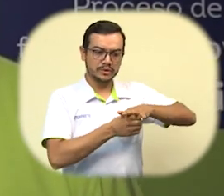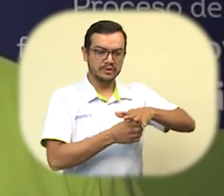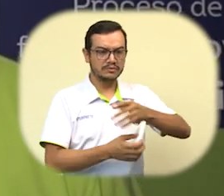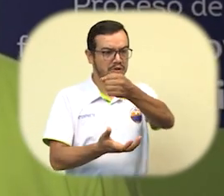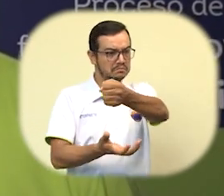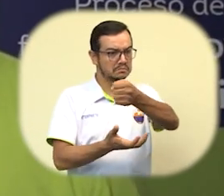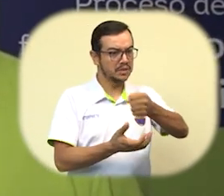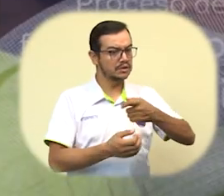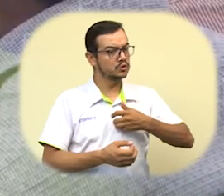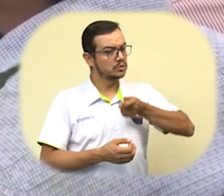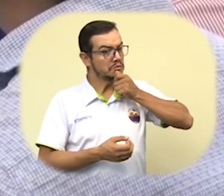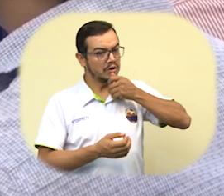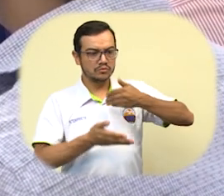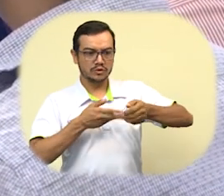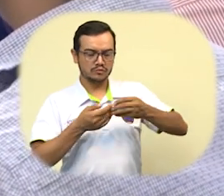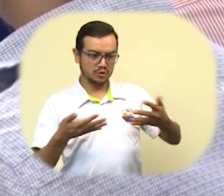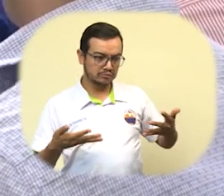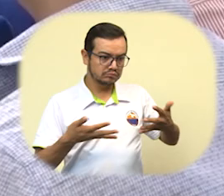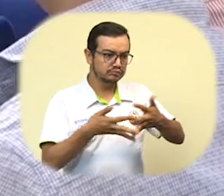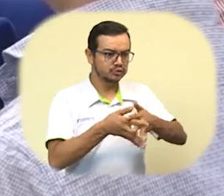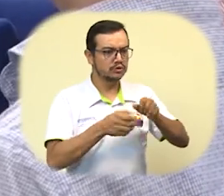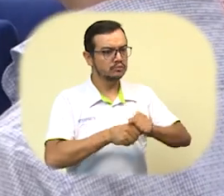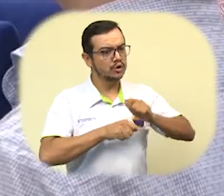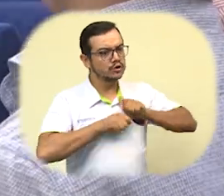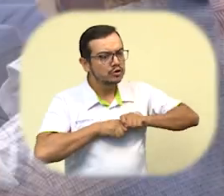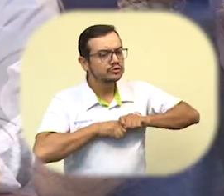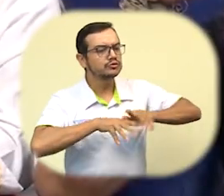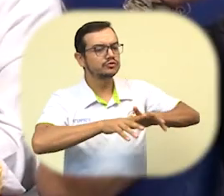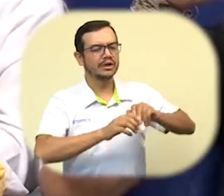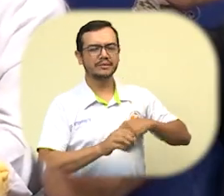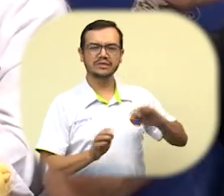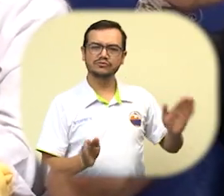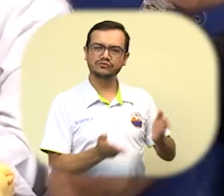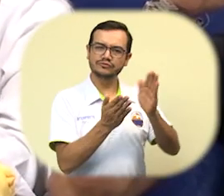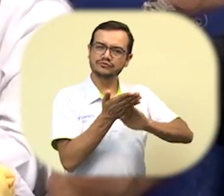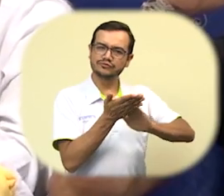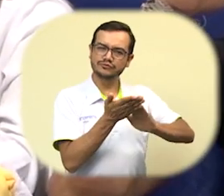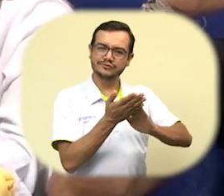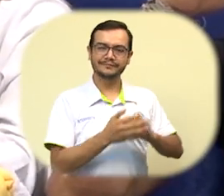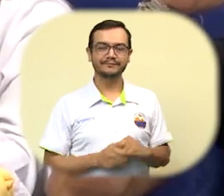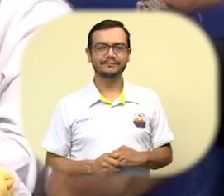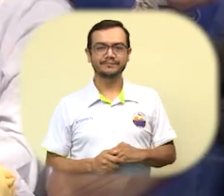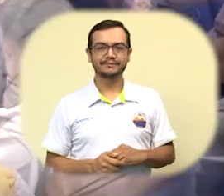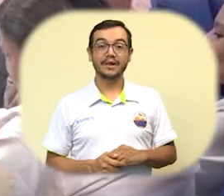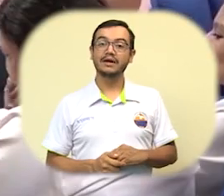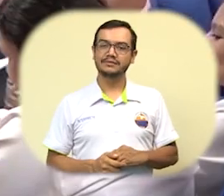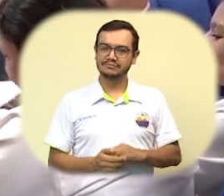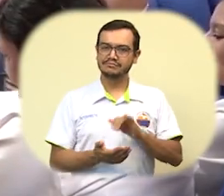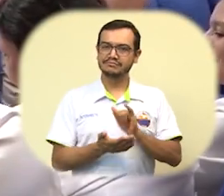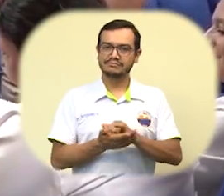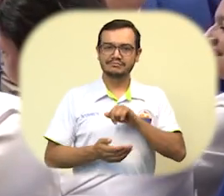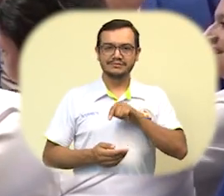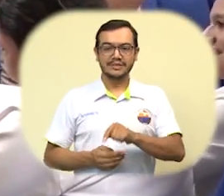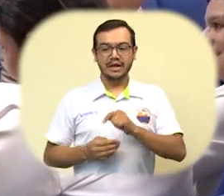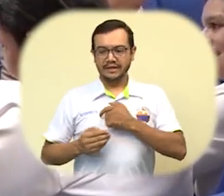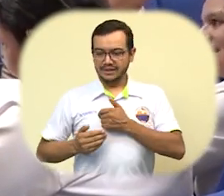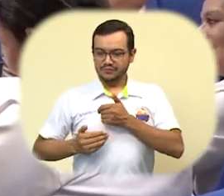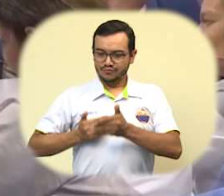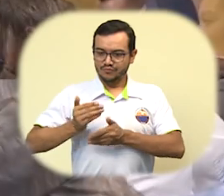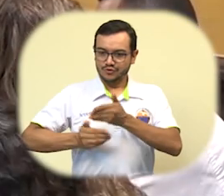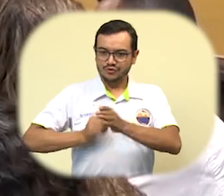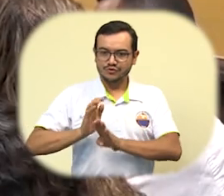unas metas más contundentes, con mayor cobertura y a un menor costo. Como una institución que se encuentra en proceso